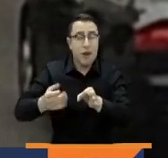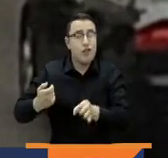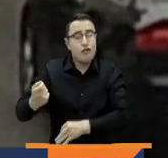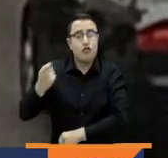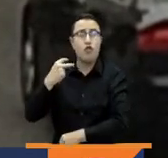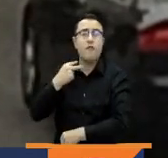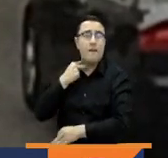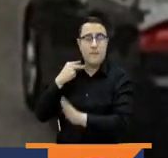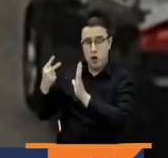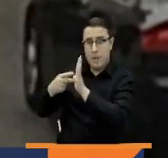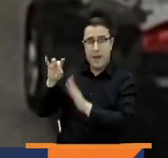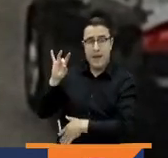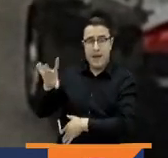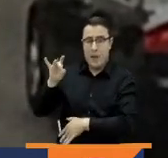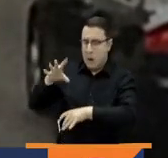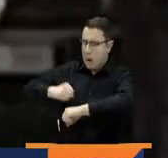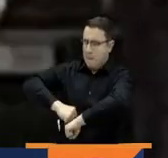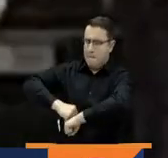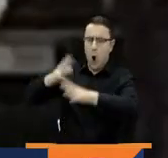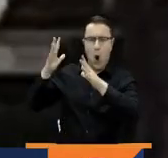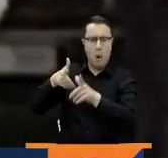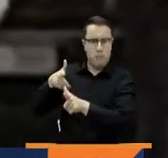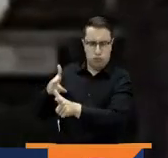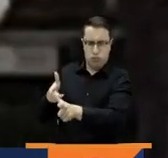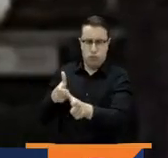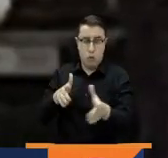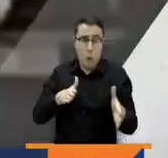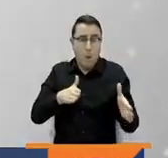dejaron 130 muertos y centenares de heridos.